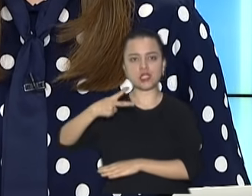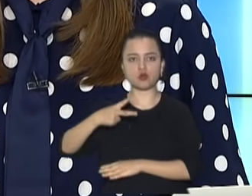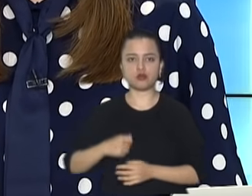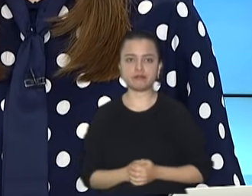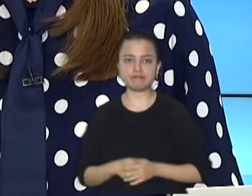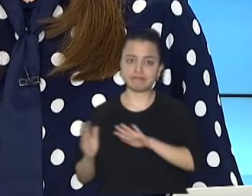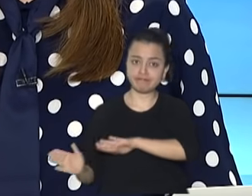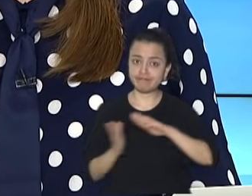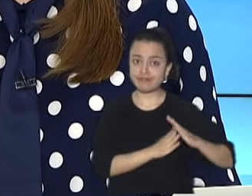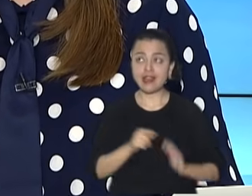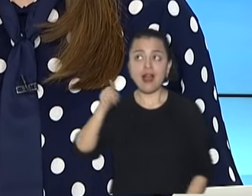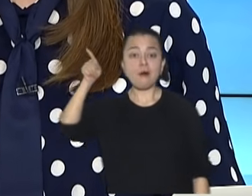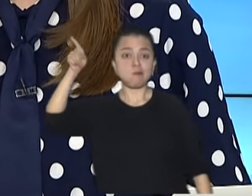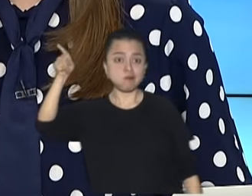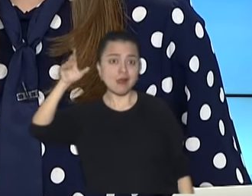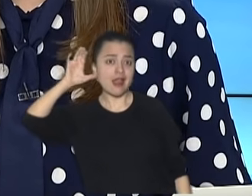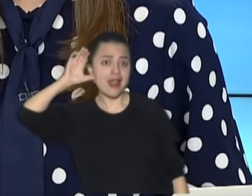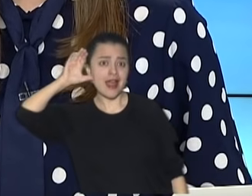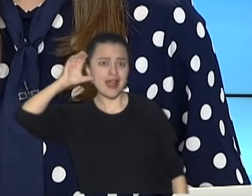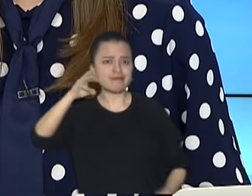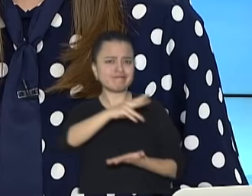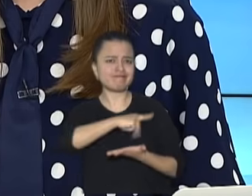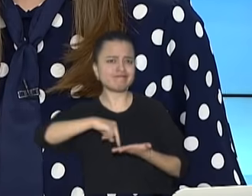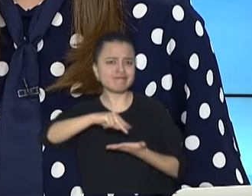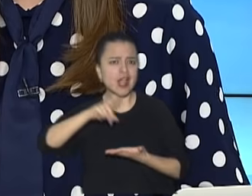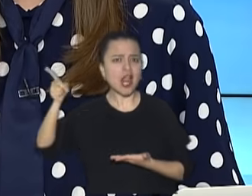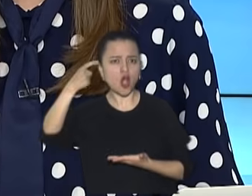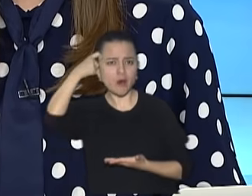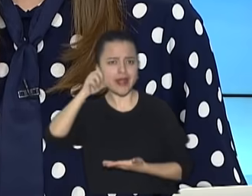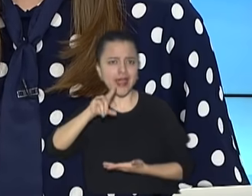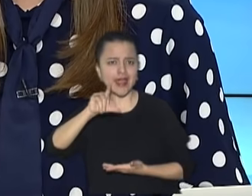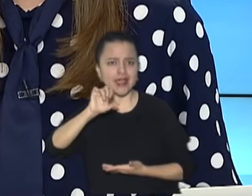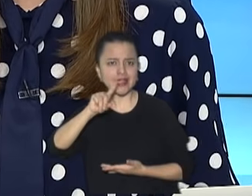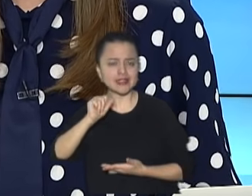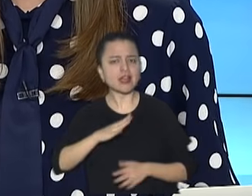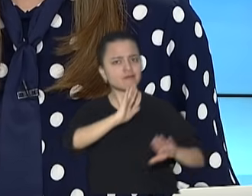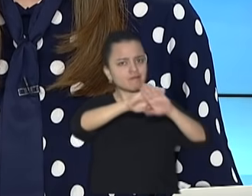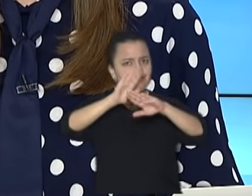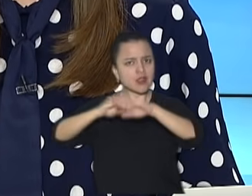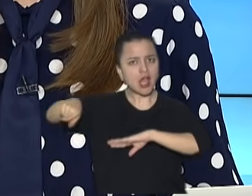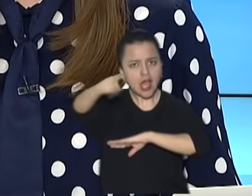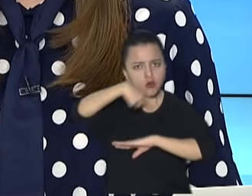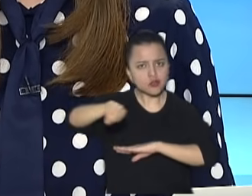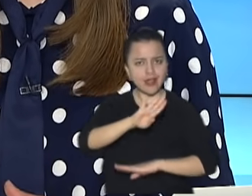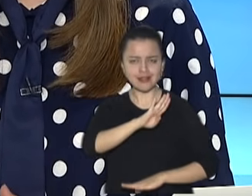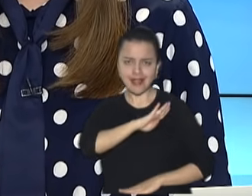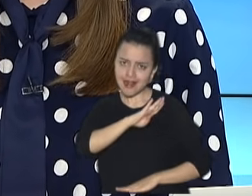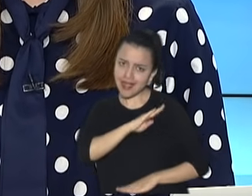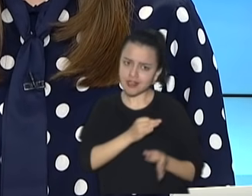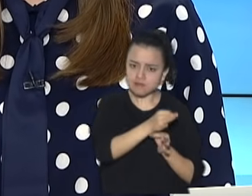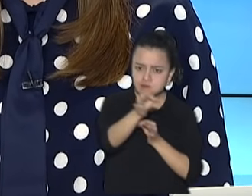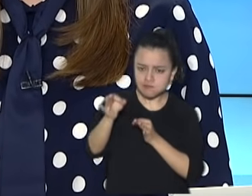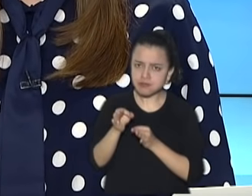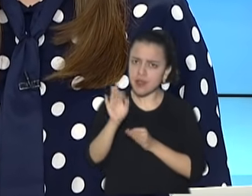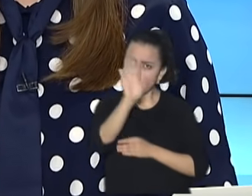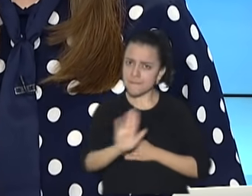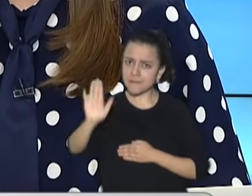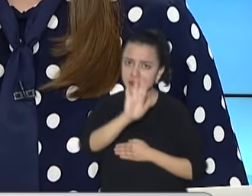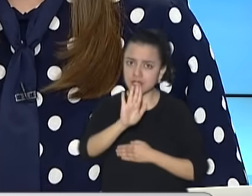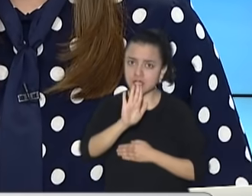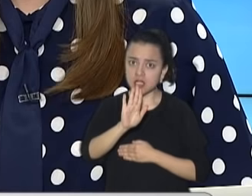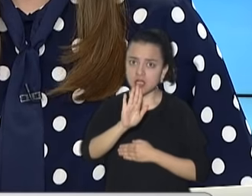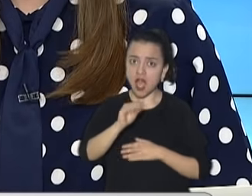en el Atlántico, la gobernadora Elsa Noguera hizo un llamado a los alcaldes en todo el departamento para que se abstengan de decretar